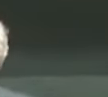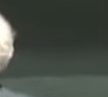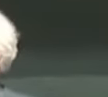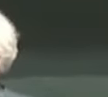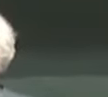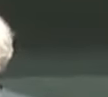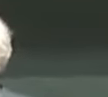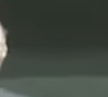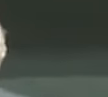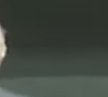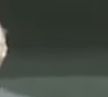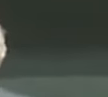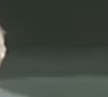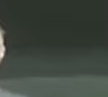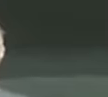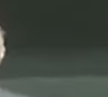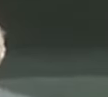¿Cómo callar